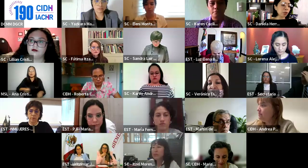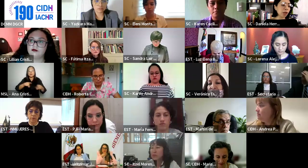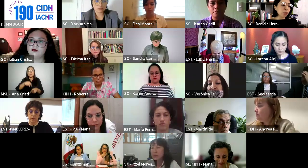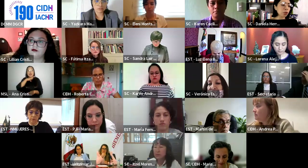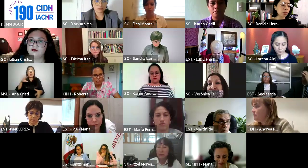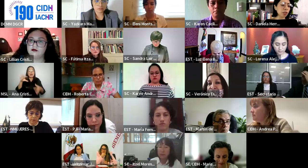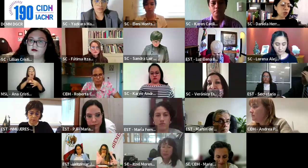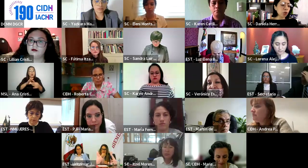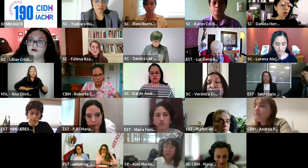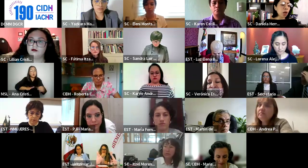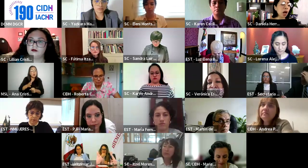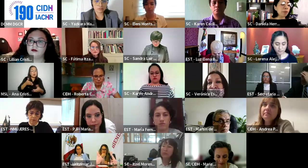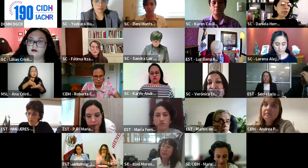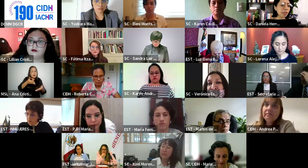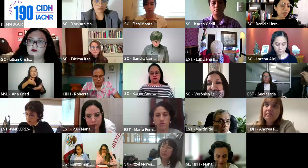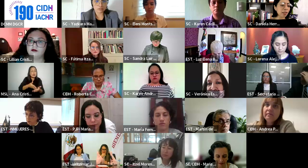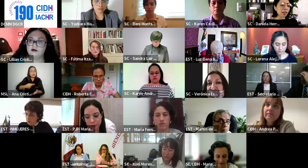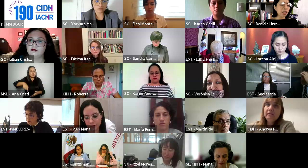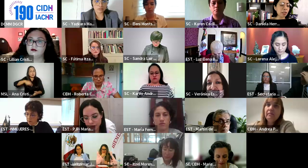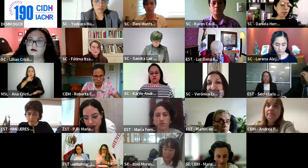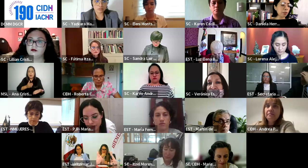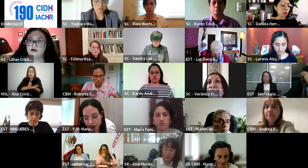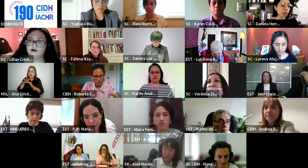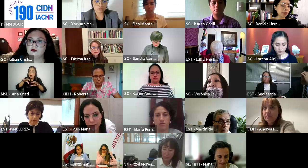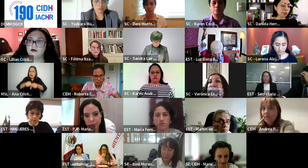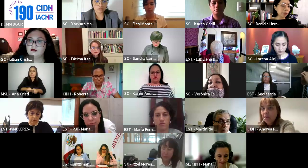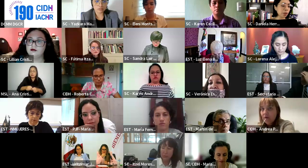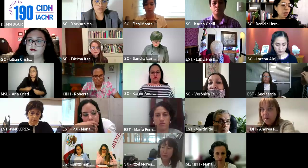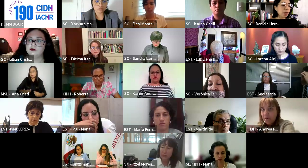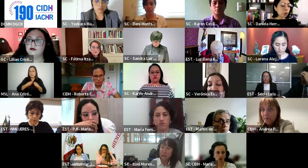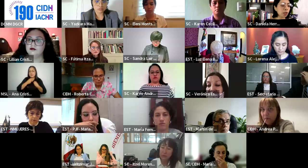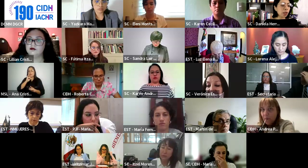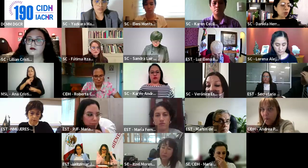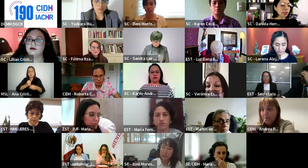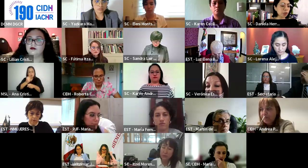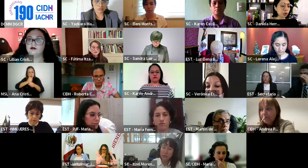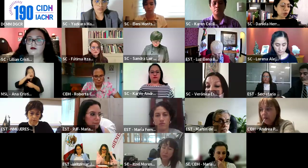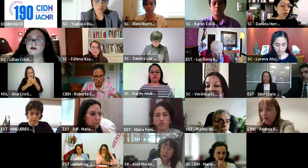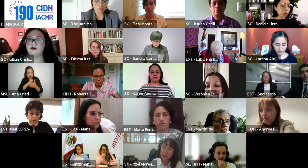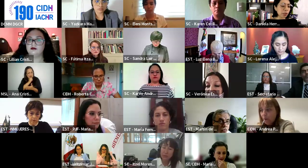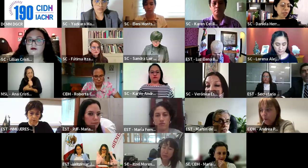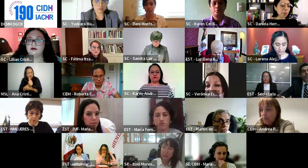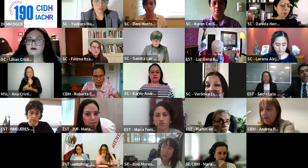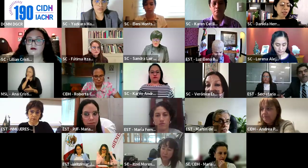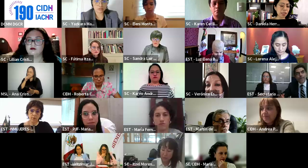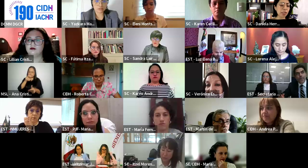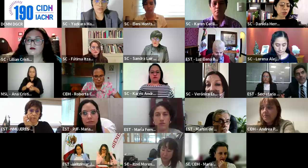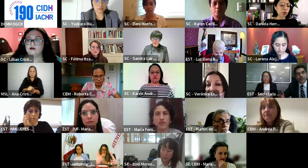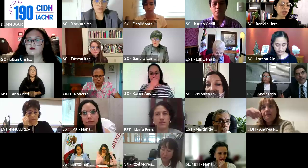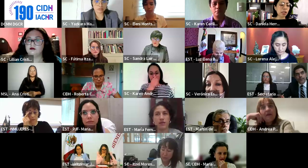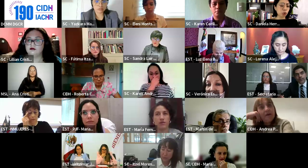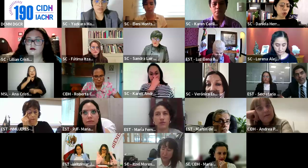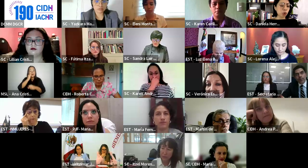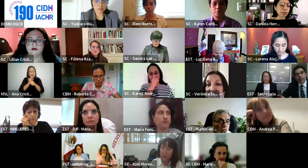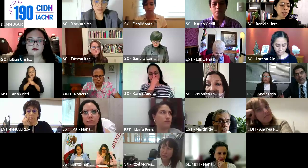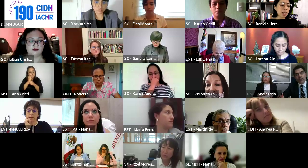que socavan nuestro derecho a una vida digna y libre de violencia. Según la Encuesta Nacional sobre la Dinámica de las Relaciones